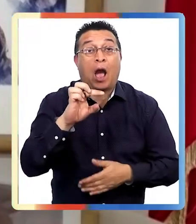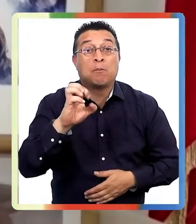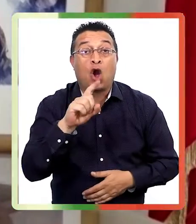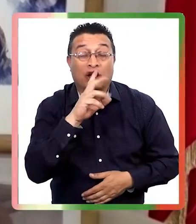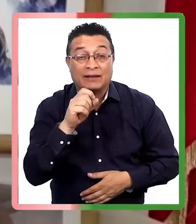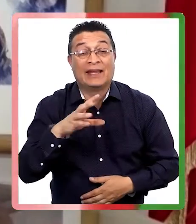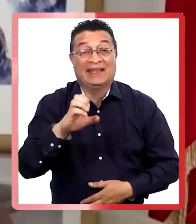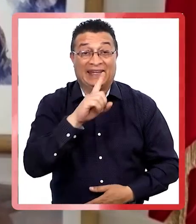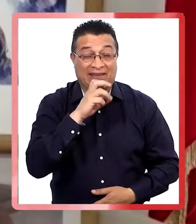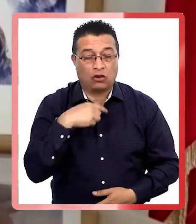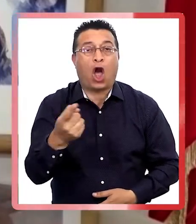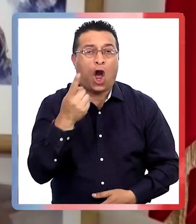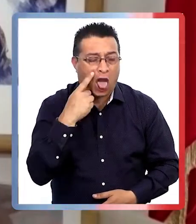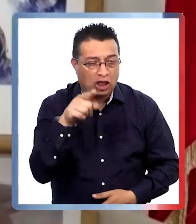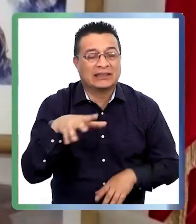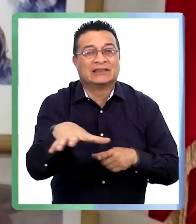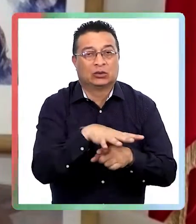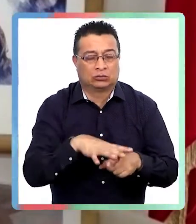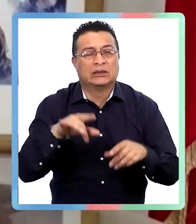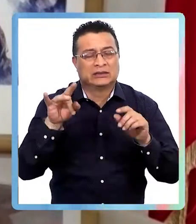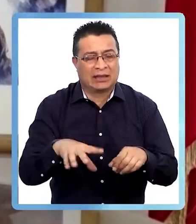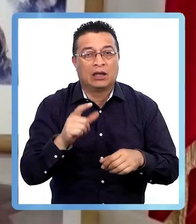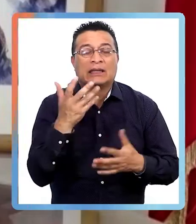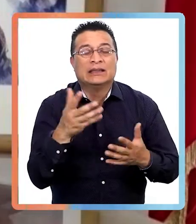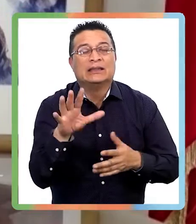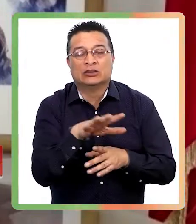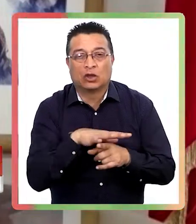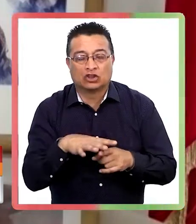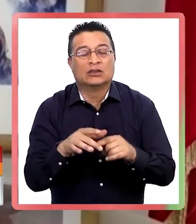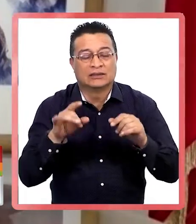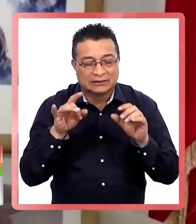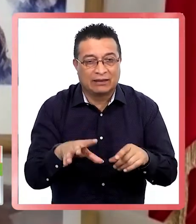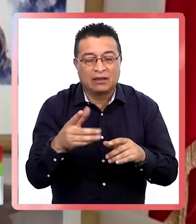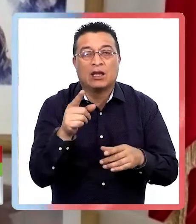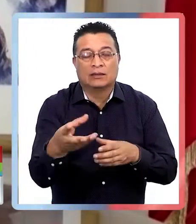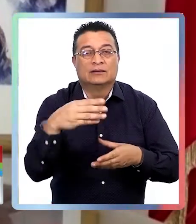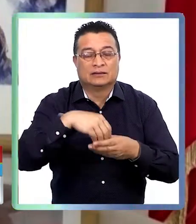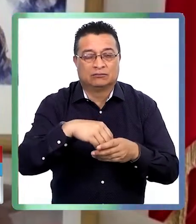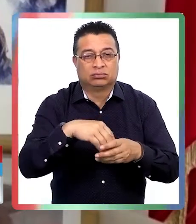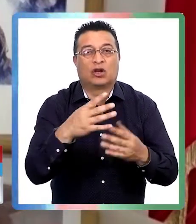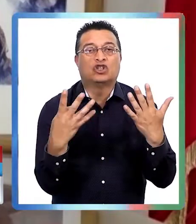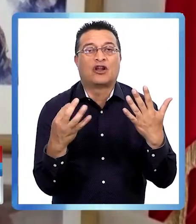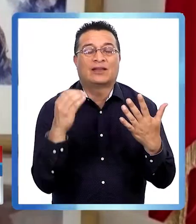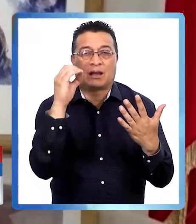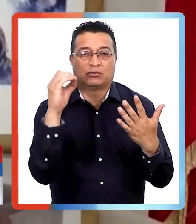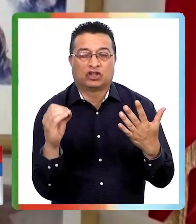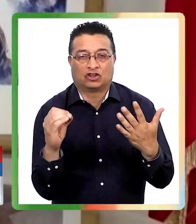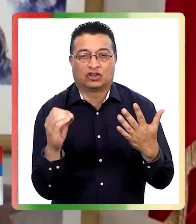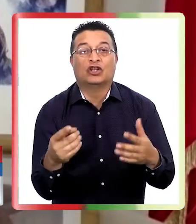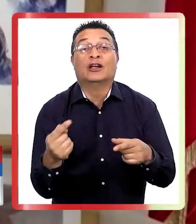previsional solidario, el Estado ya conoce su situación, sabemos quiénes son y sabemos que están dentro del rango del